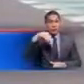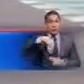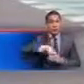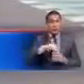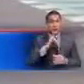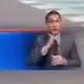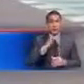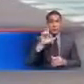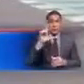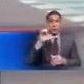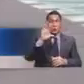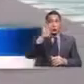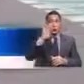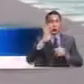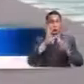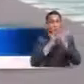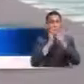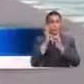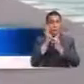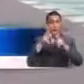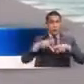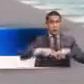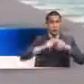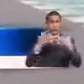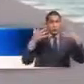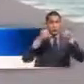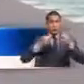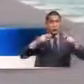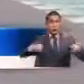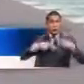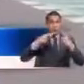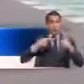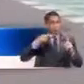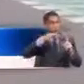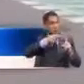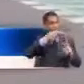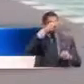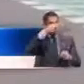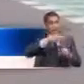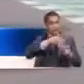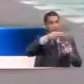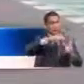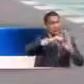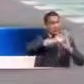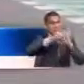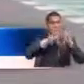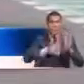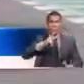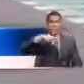este lunes 8 de abril, inició el juicio en contra del excontralor Carlos Polit, quien pagó